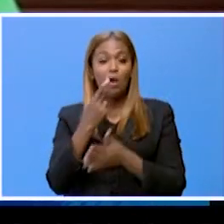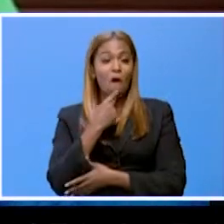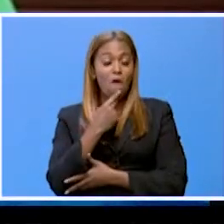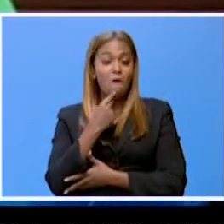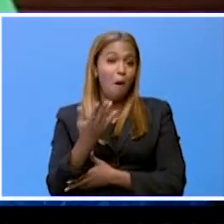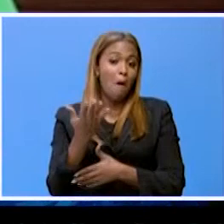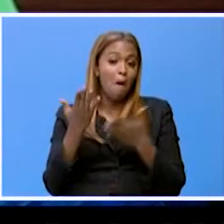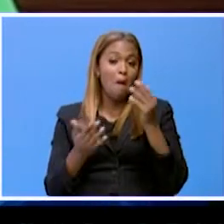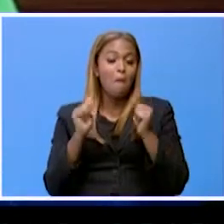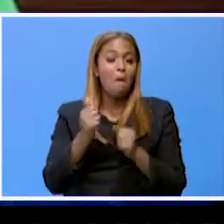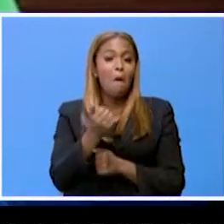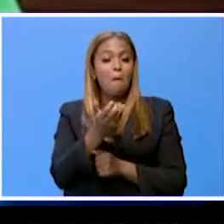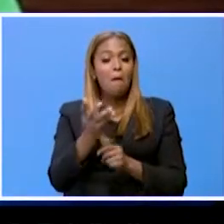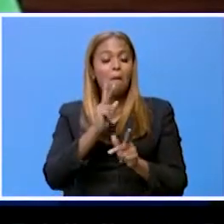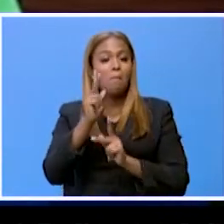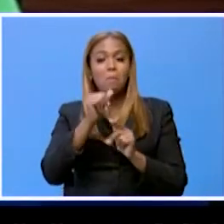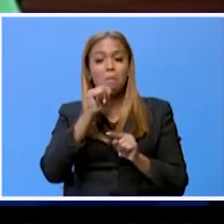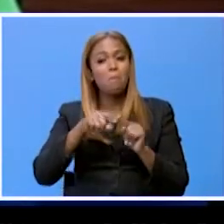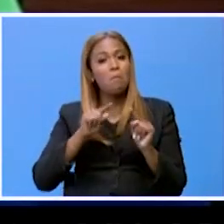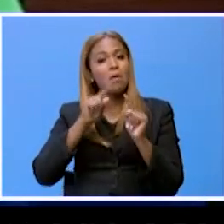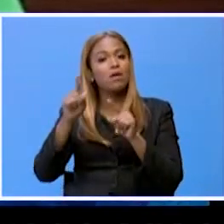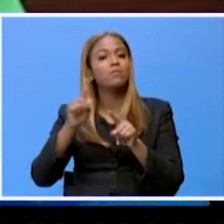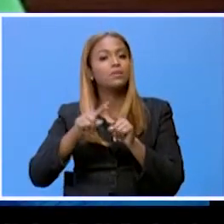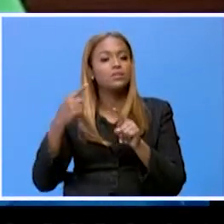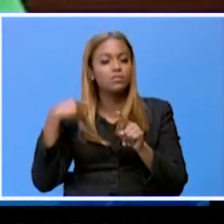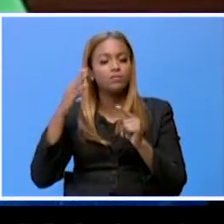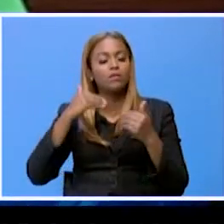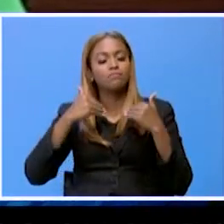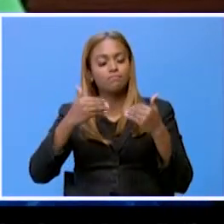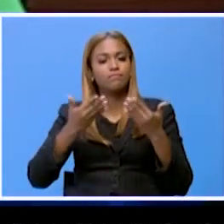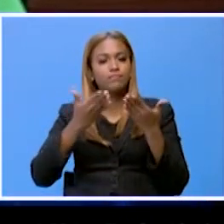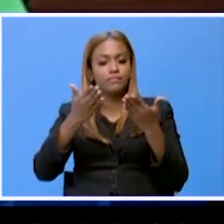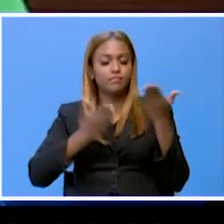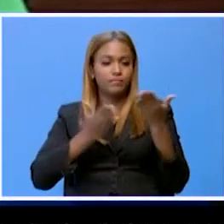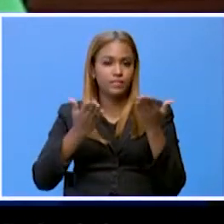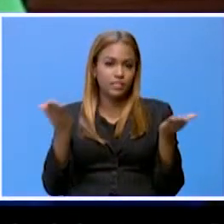que alguna persona no asista, pero nosotros sí vamos a dar servicio aquí